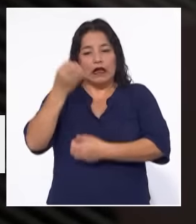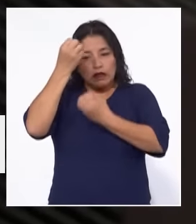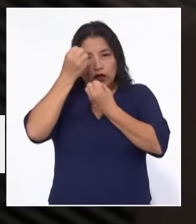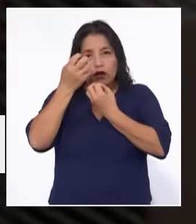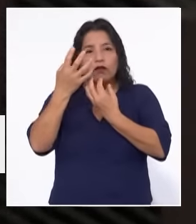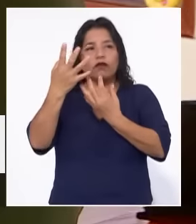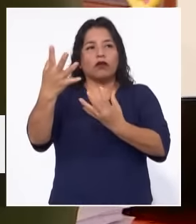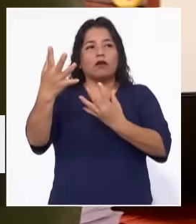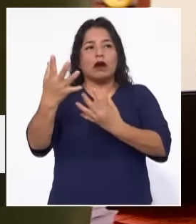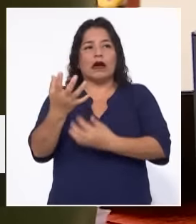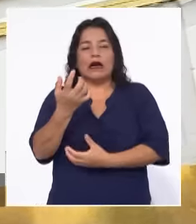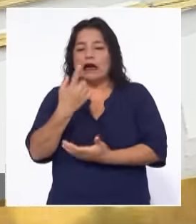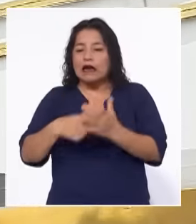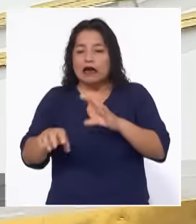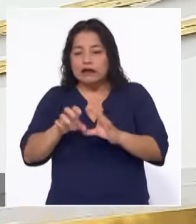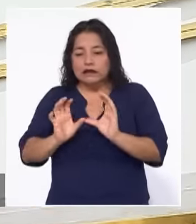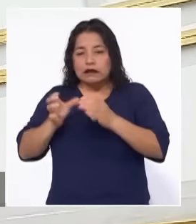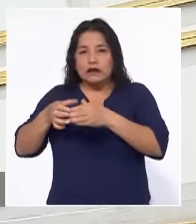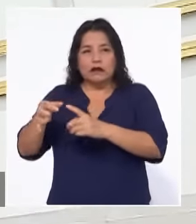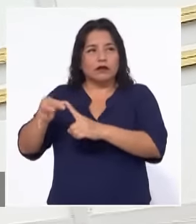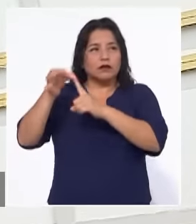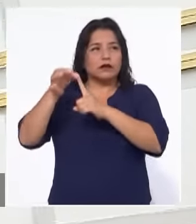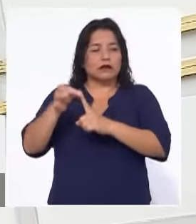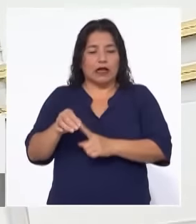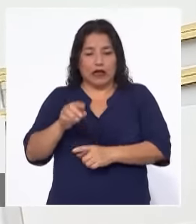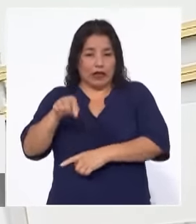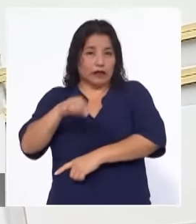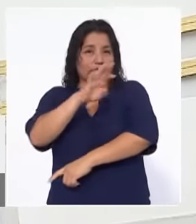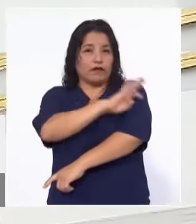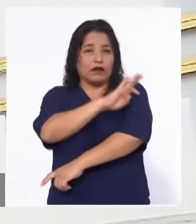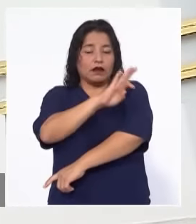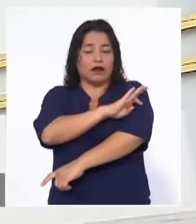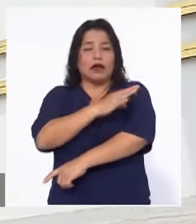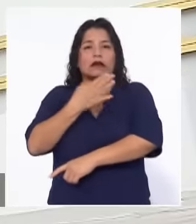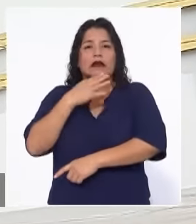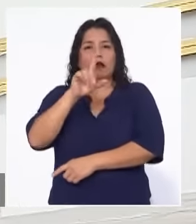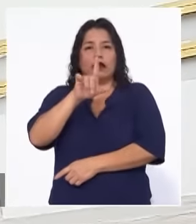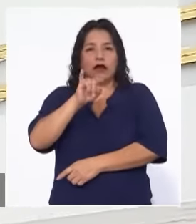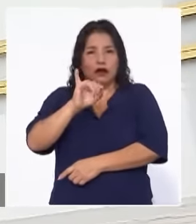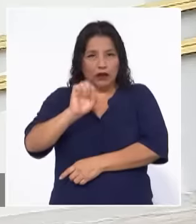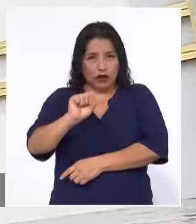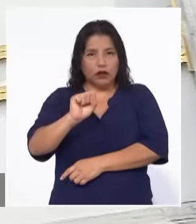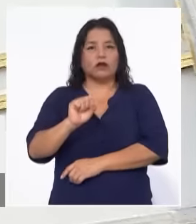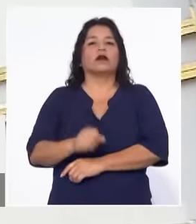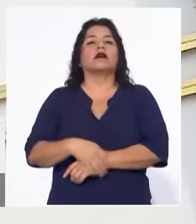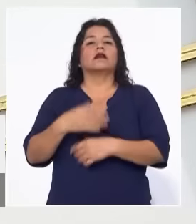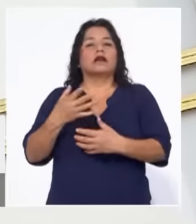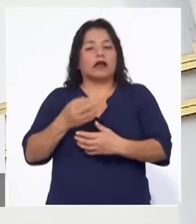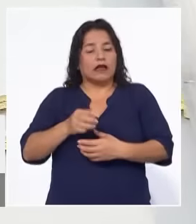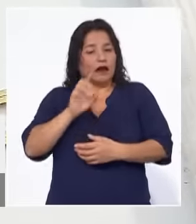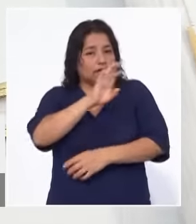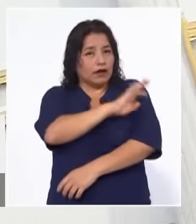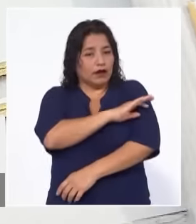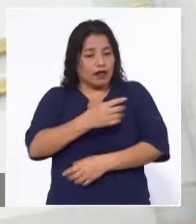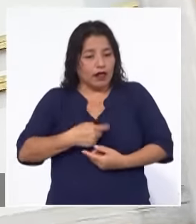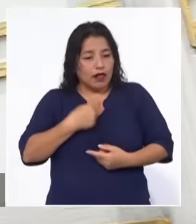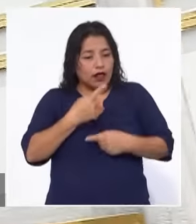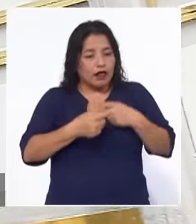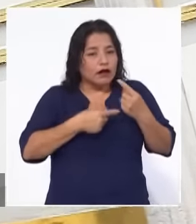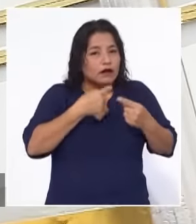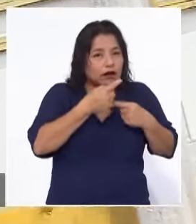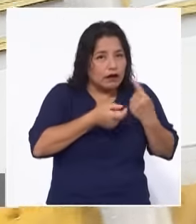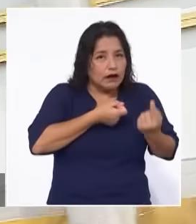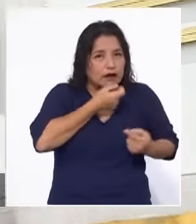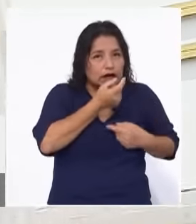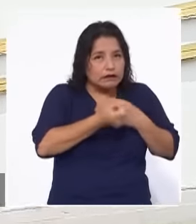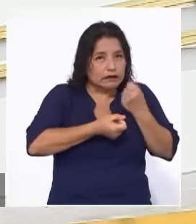los pasos que daba esta unidad. Este fiscal sería Guillermo Luis Vicente Silva Loli, quien brindaba información del equipo